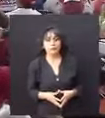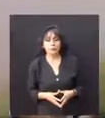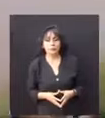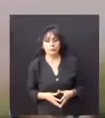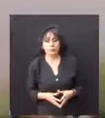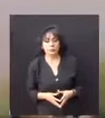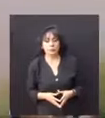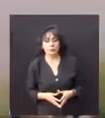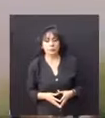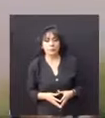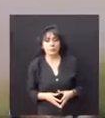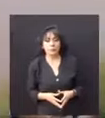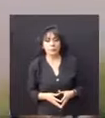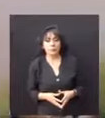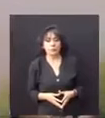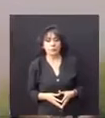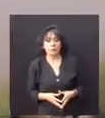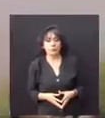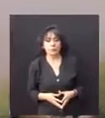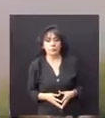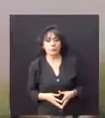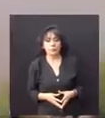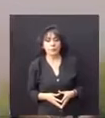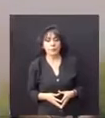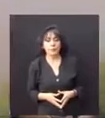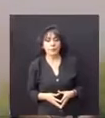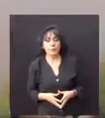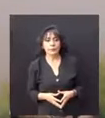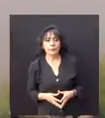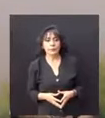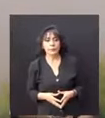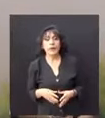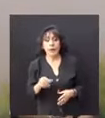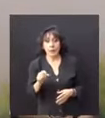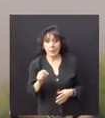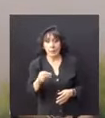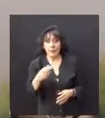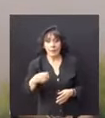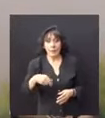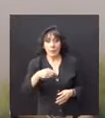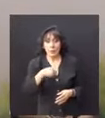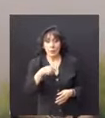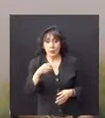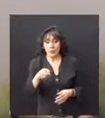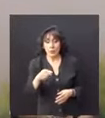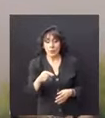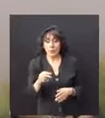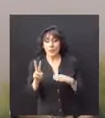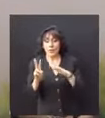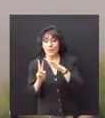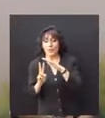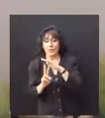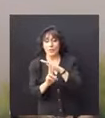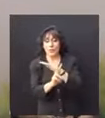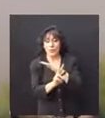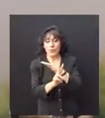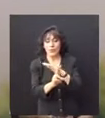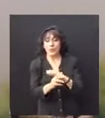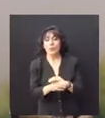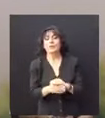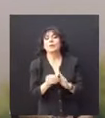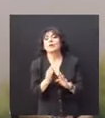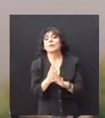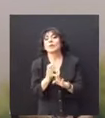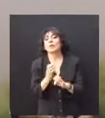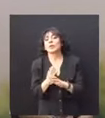Además, bueno, ya tenemos que terminar el trolebús elevado de Chalco hasta